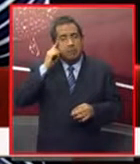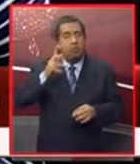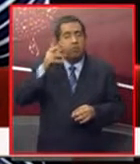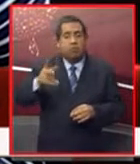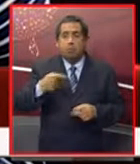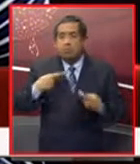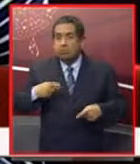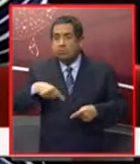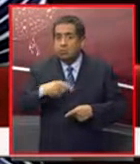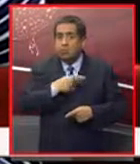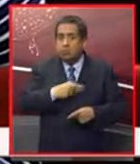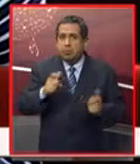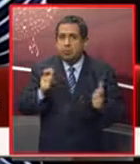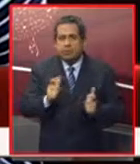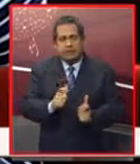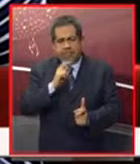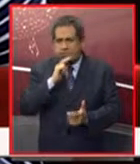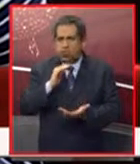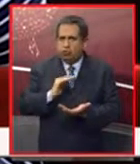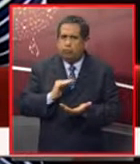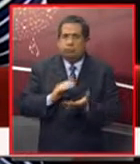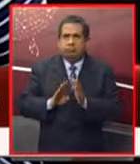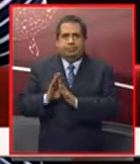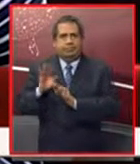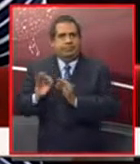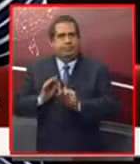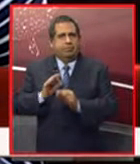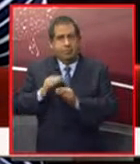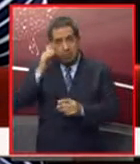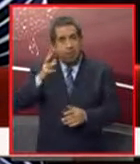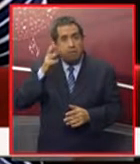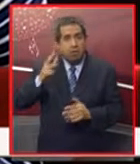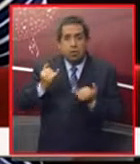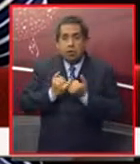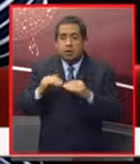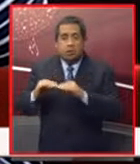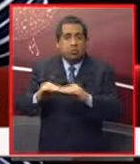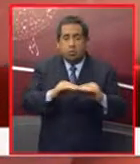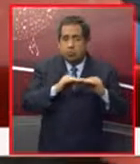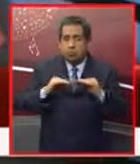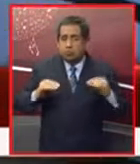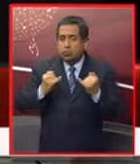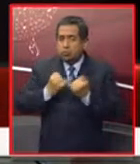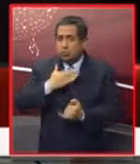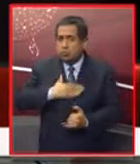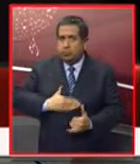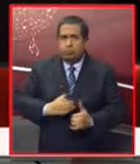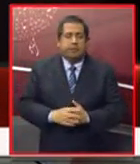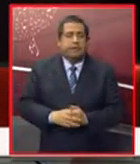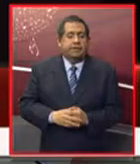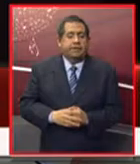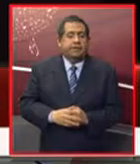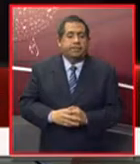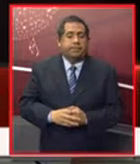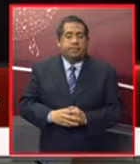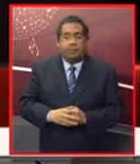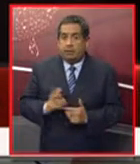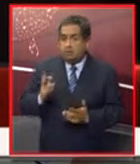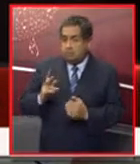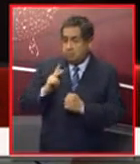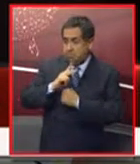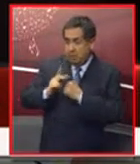sector campesino, promueve un cambio hacia un desarrollo más equitativo y equilibrado. Un país que no defiende